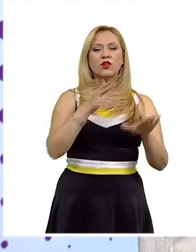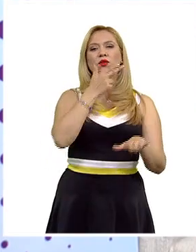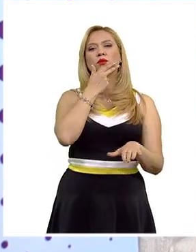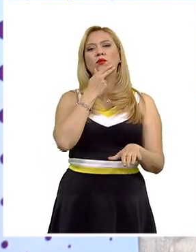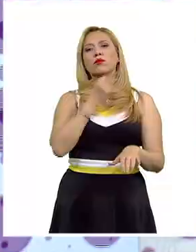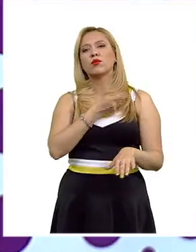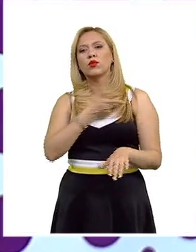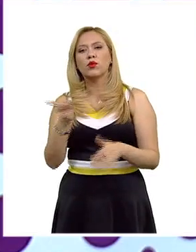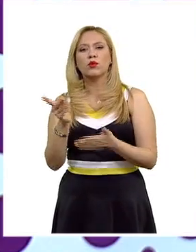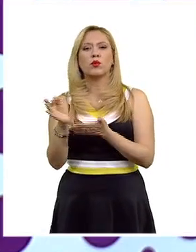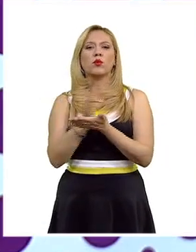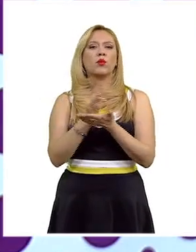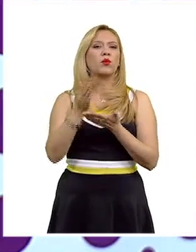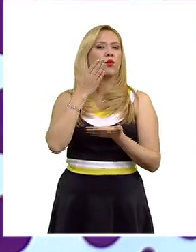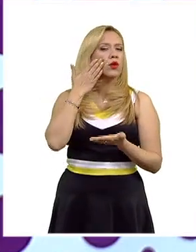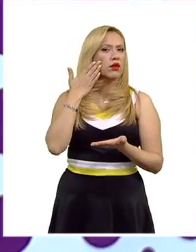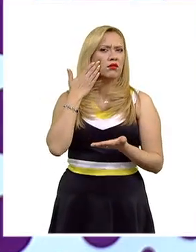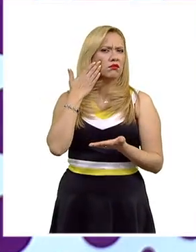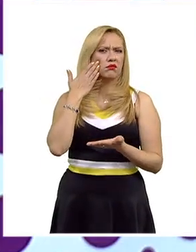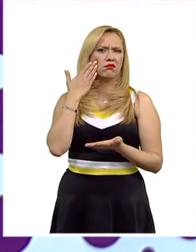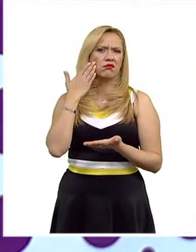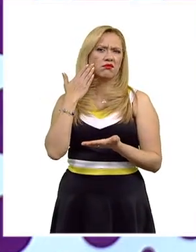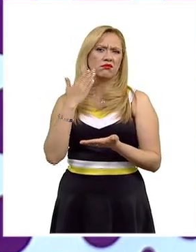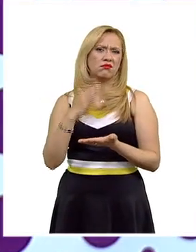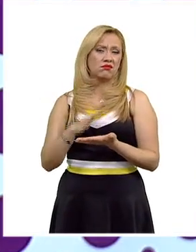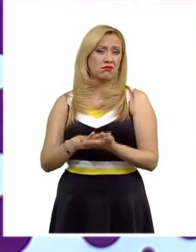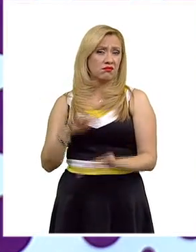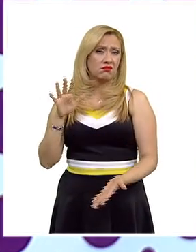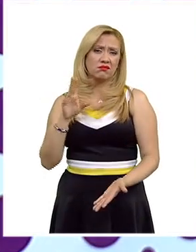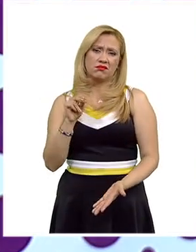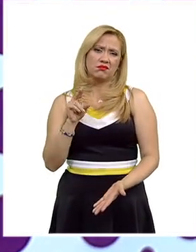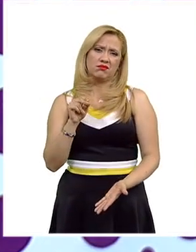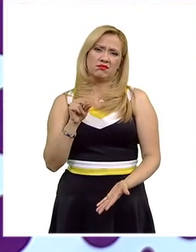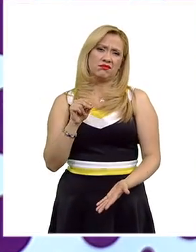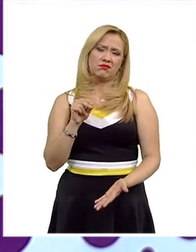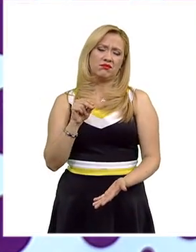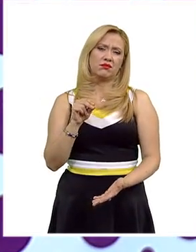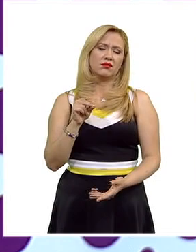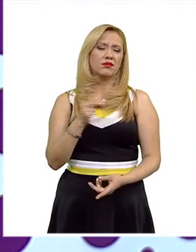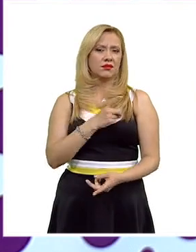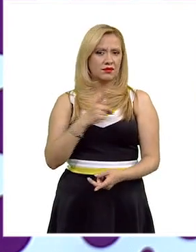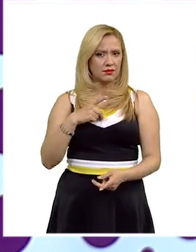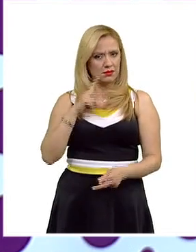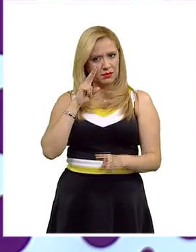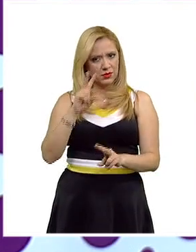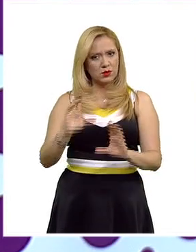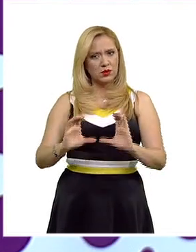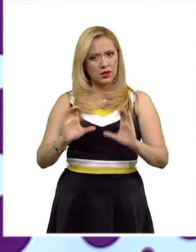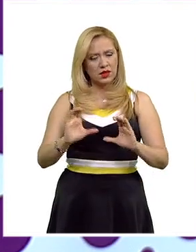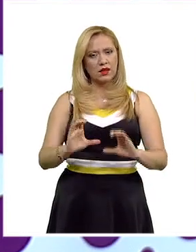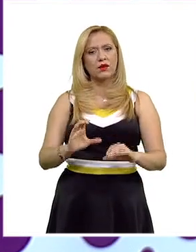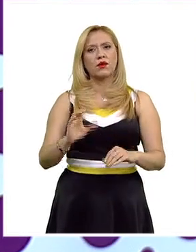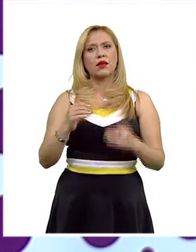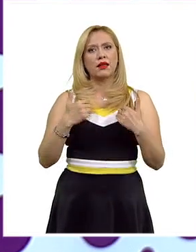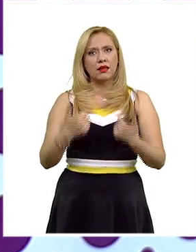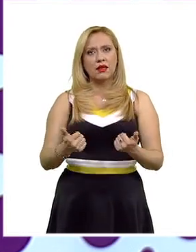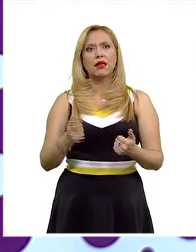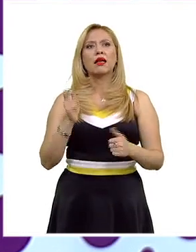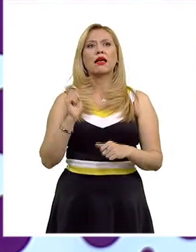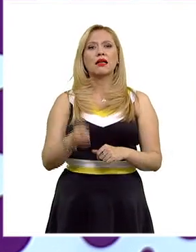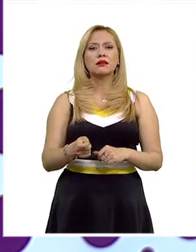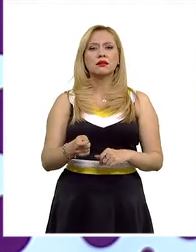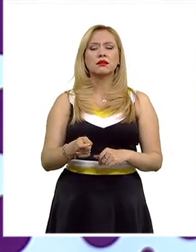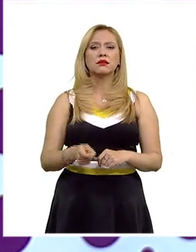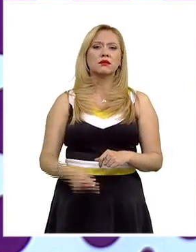pobre, moreno, y en realidad no es así, ¿no? O sea, me parece que también ahí tendríamos que problematizar eso y entender que se trata de